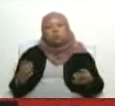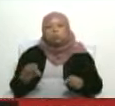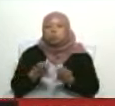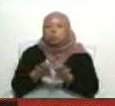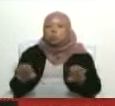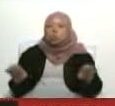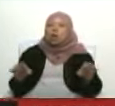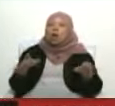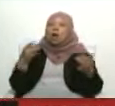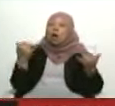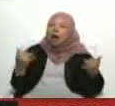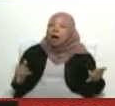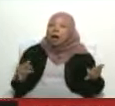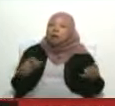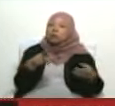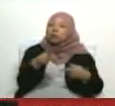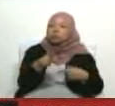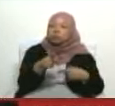esta trama,